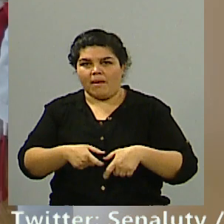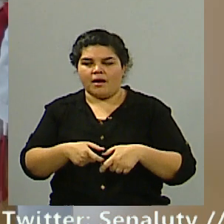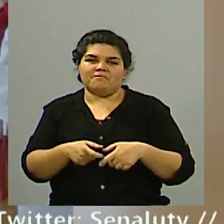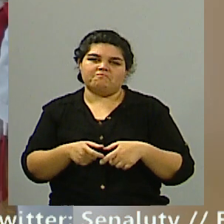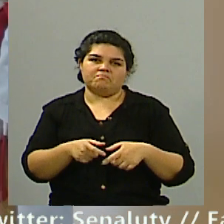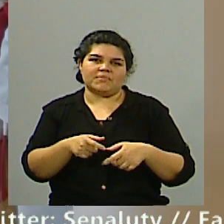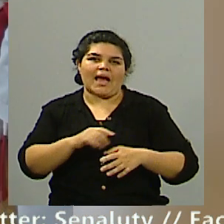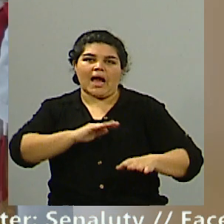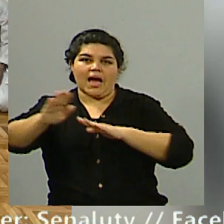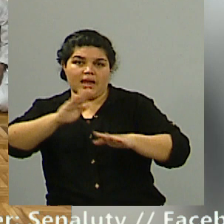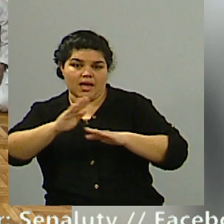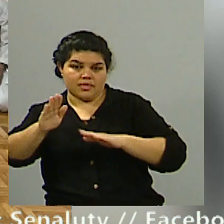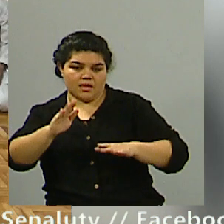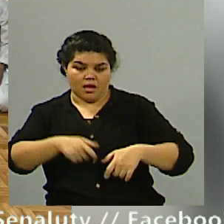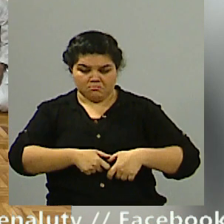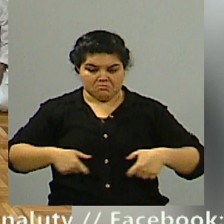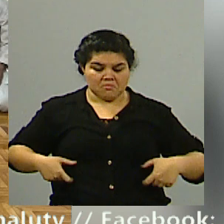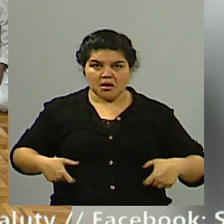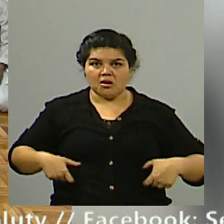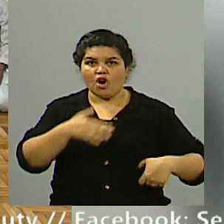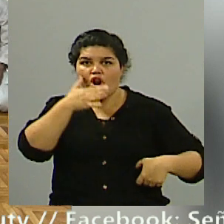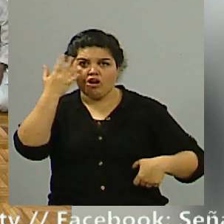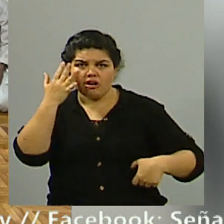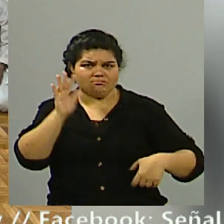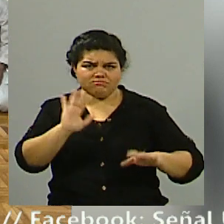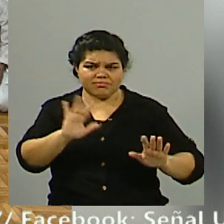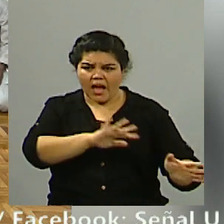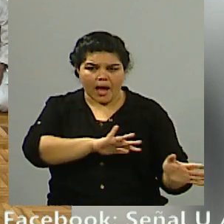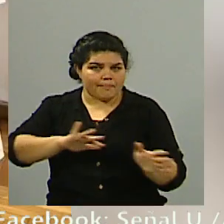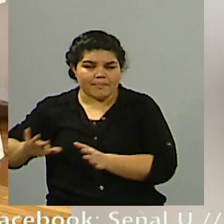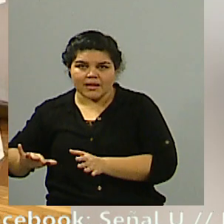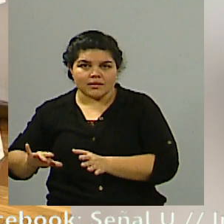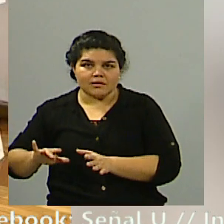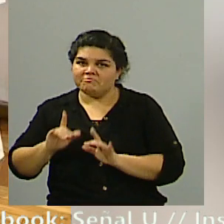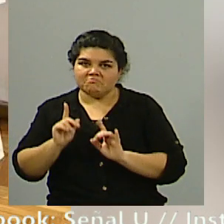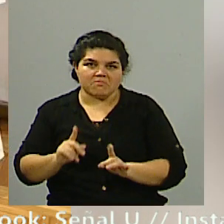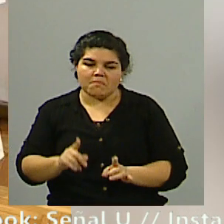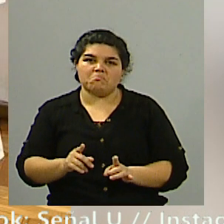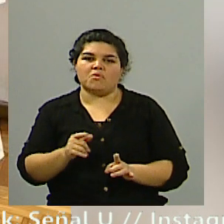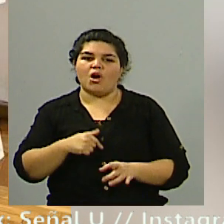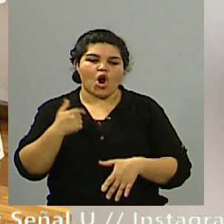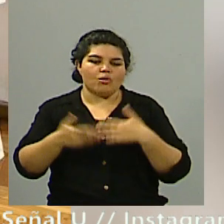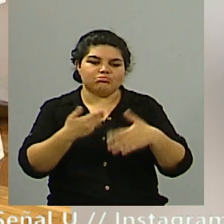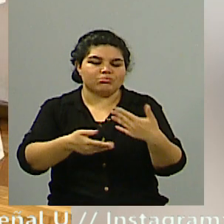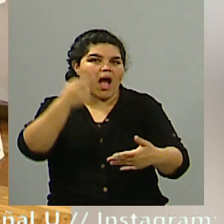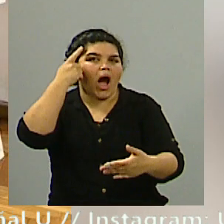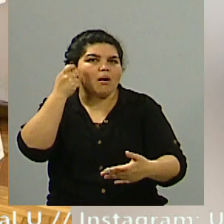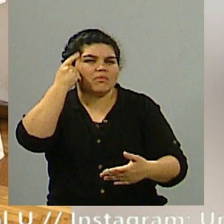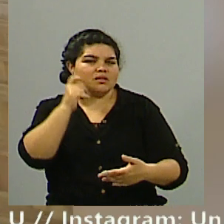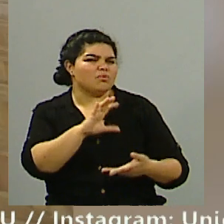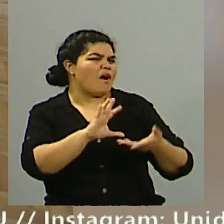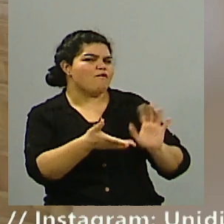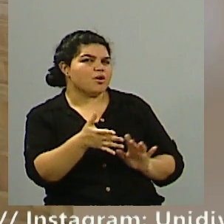grados, es algo para toda la vida. Sí. Y es algo que nunca se termina de aprender. ¿Es filosofía? ¿Es como una filosofía de